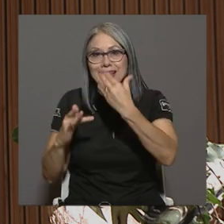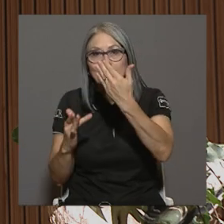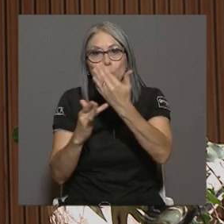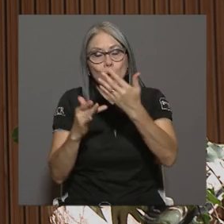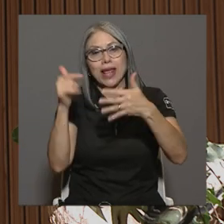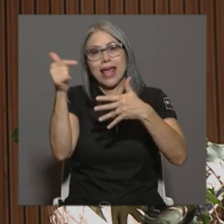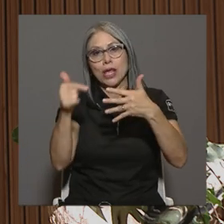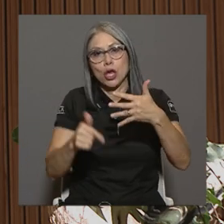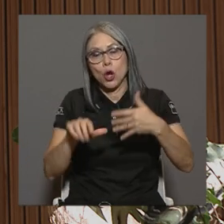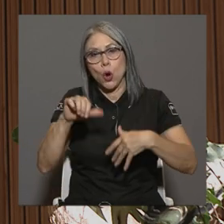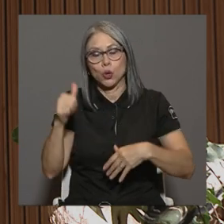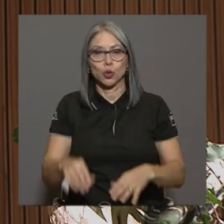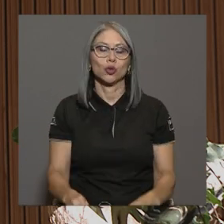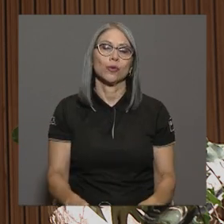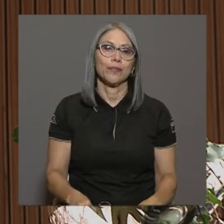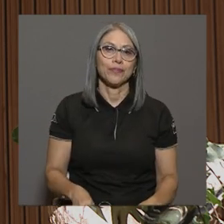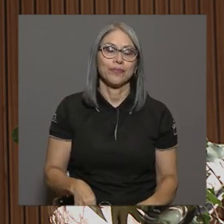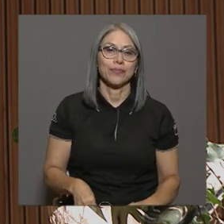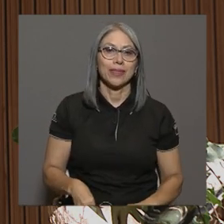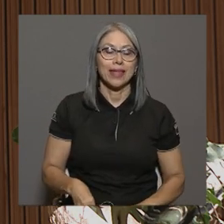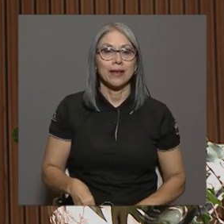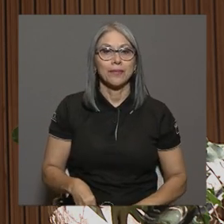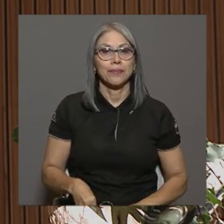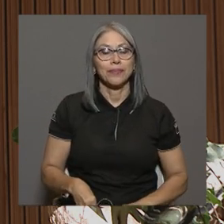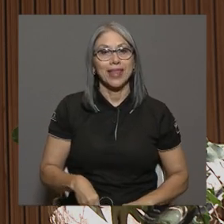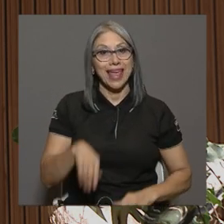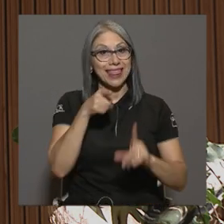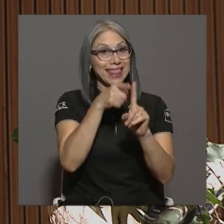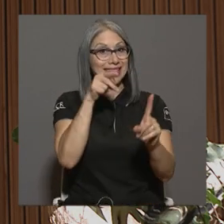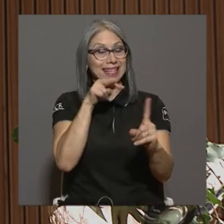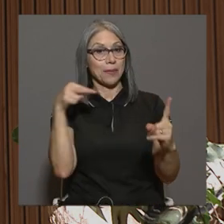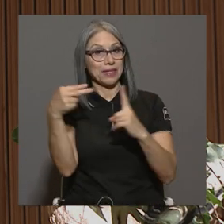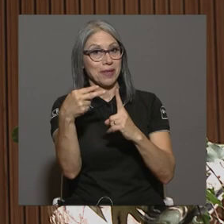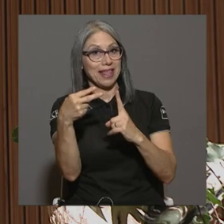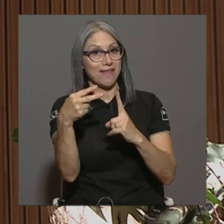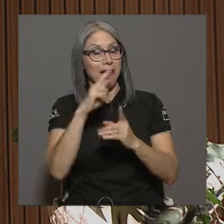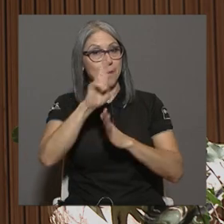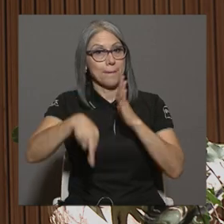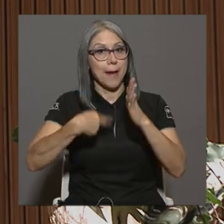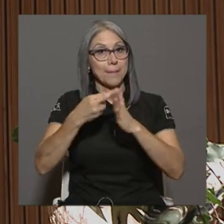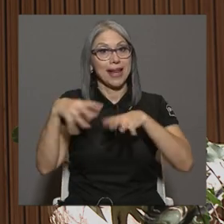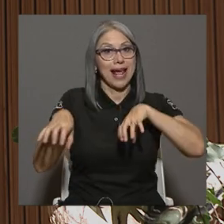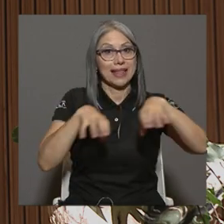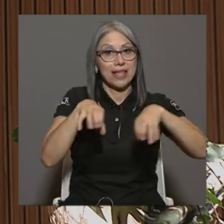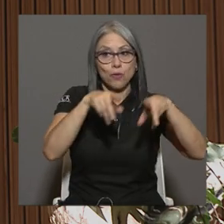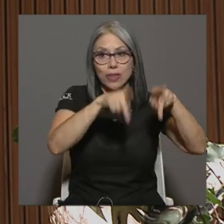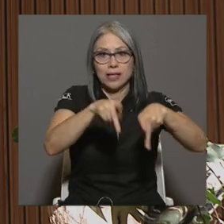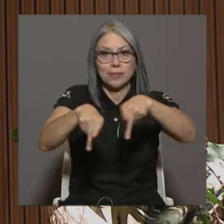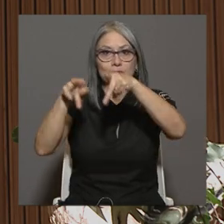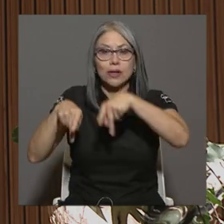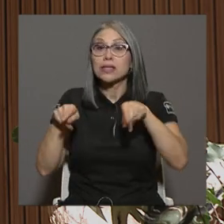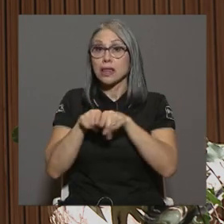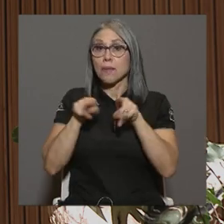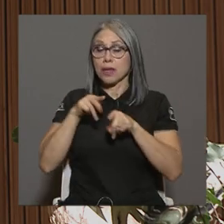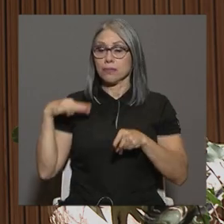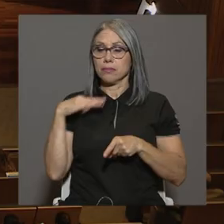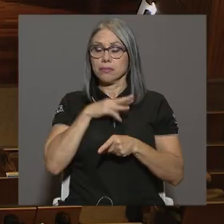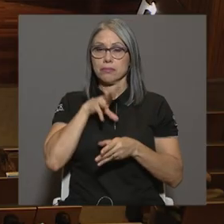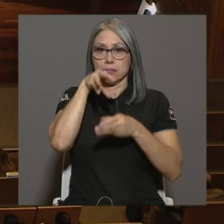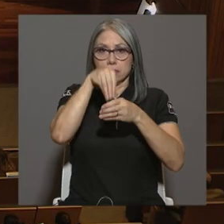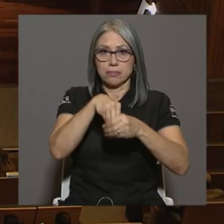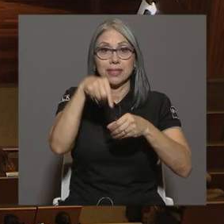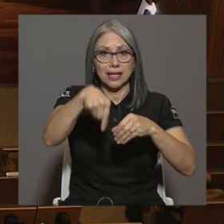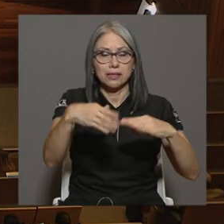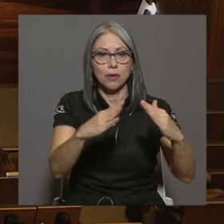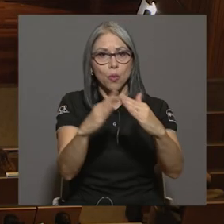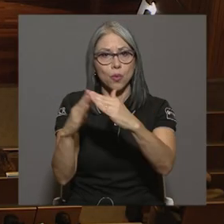entre otros. Desde esta perspectiva, el papel activo ciudadano, así como el de miembros de esta comunidad